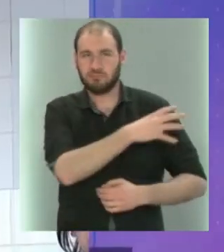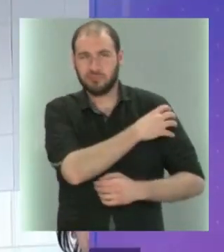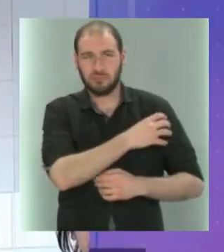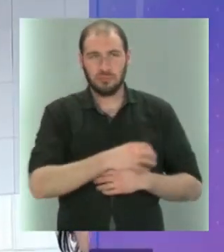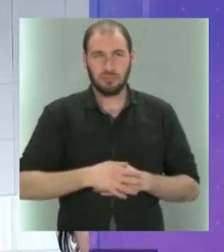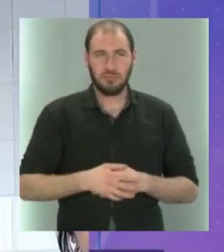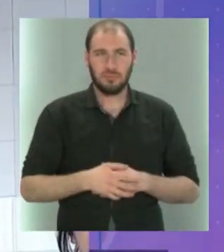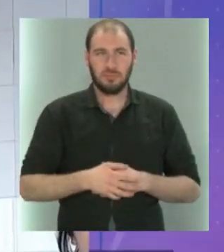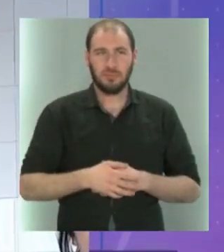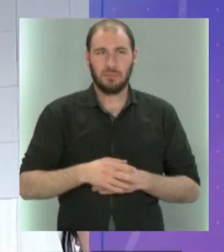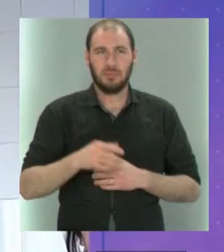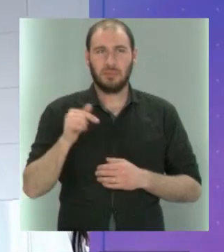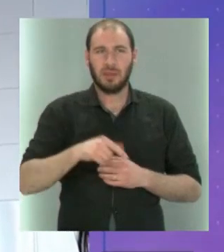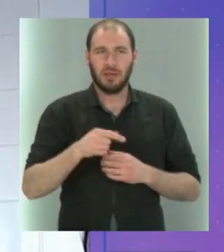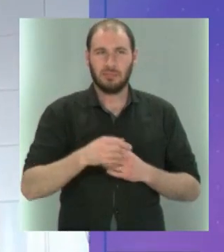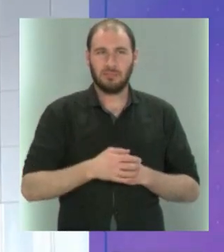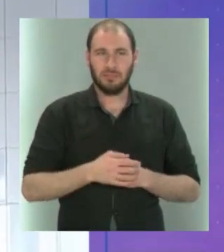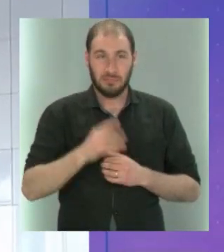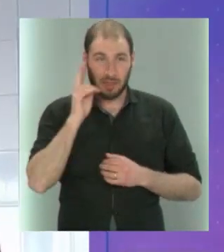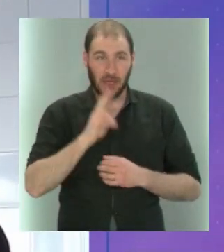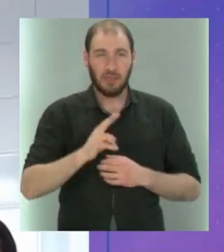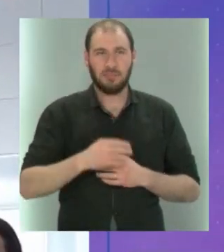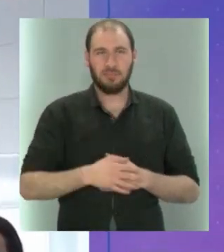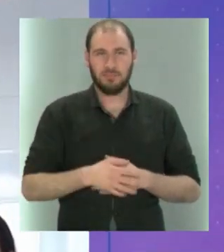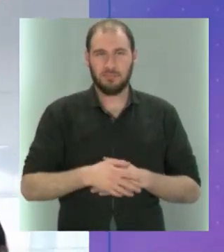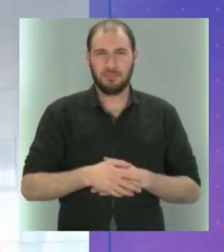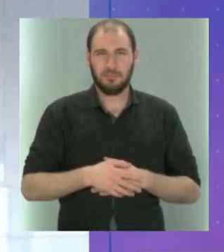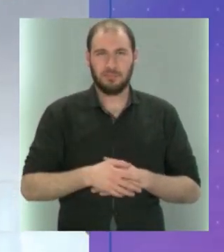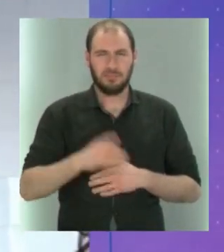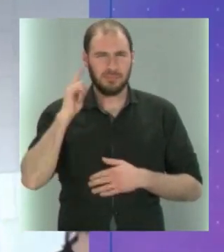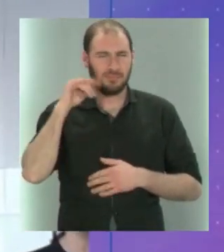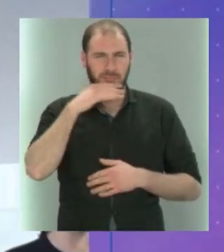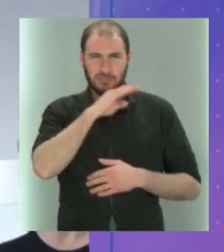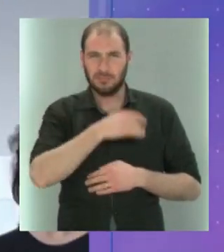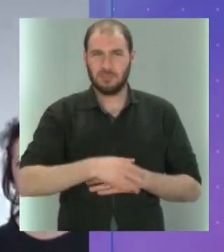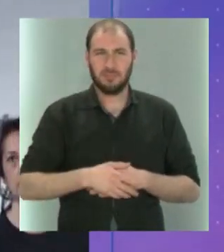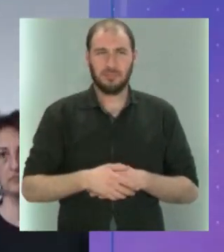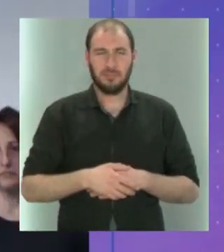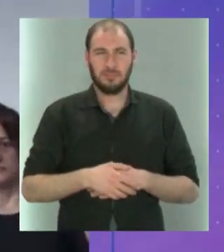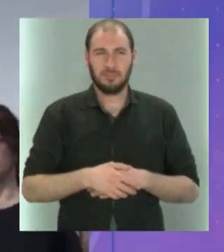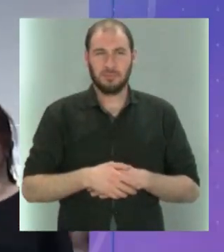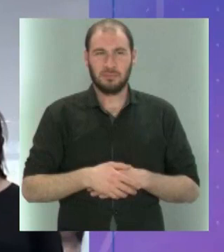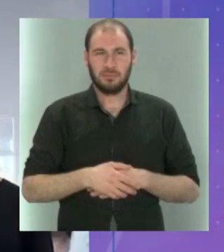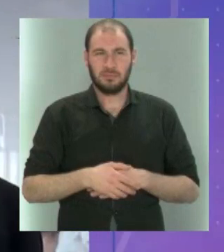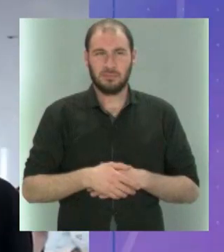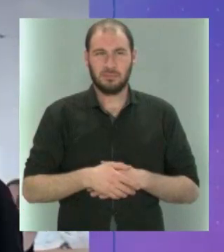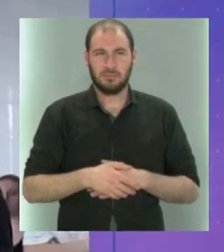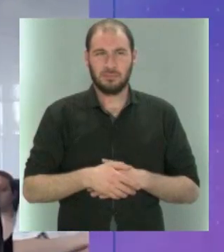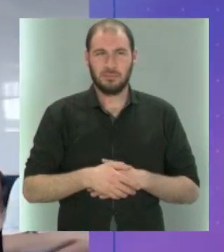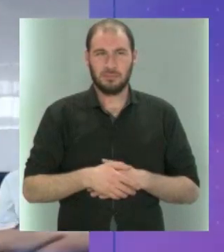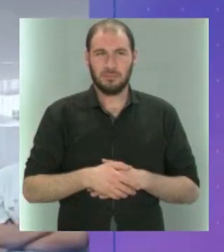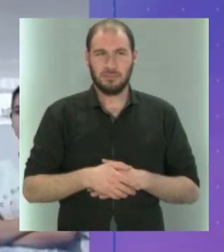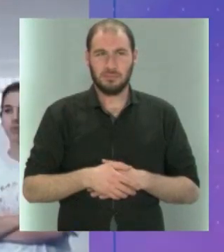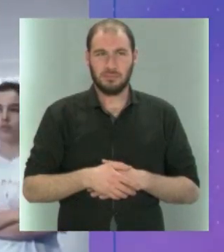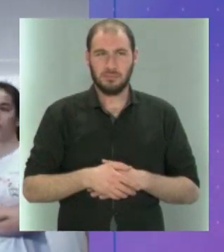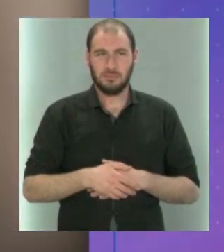¿qué va a hacer? Lanza una lanza. Y esta lanza que está aquí, la sujeta. Ahora, rotación de cadera,